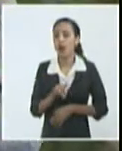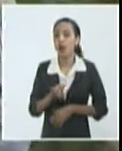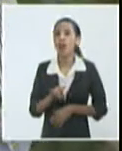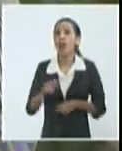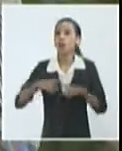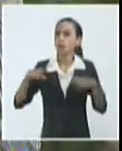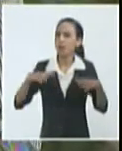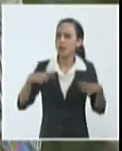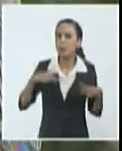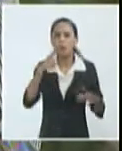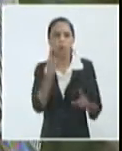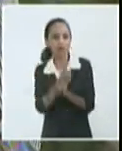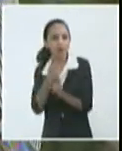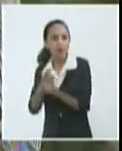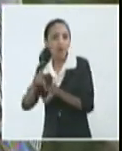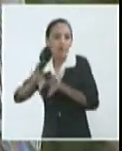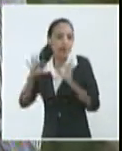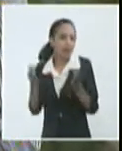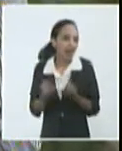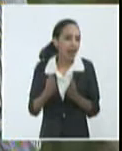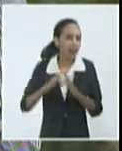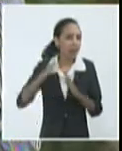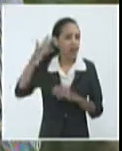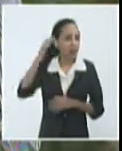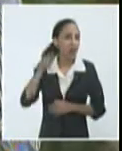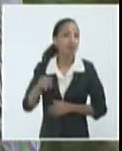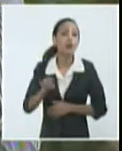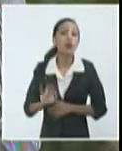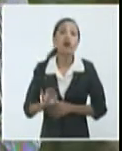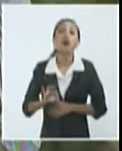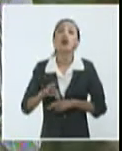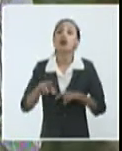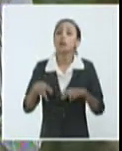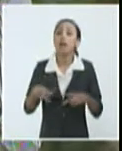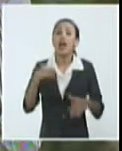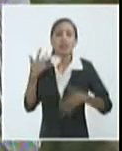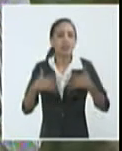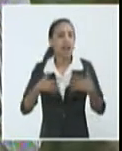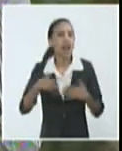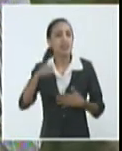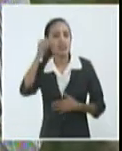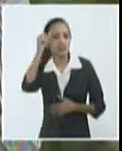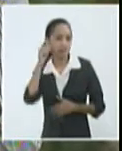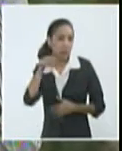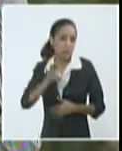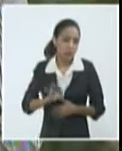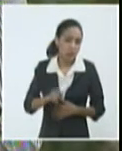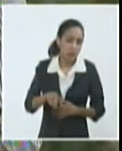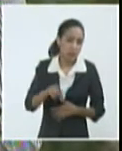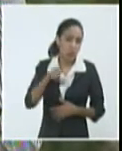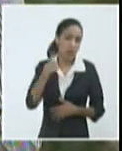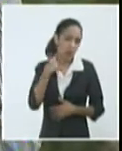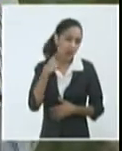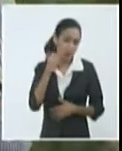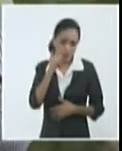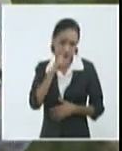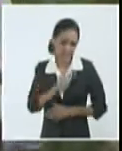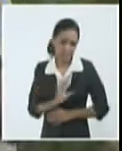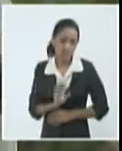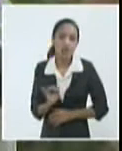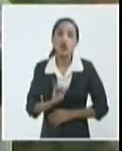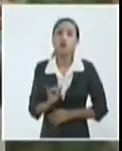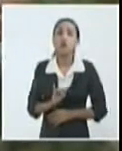y también las festividades de fin de año, de aniversario del triunfo de la Revolución que se acercan, tenemos que hacerlo con toda responsabilidad.